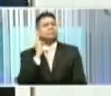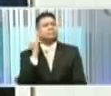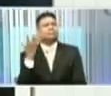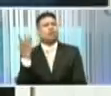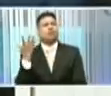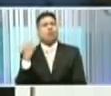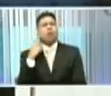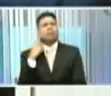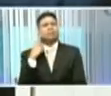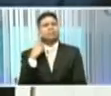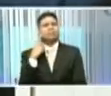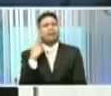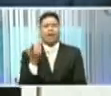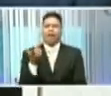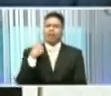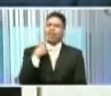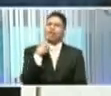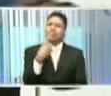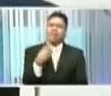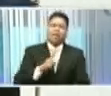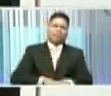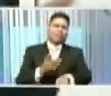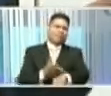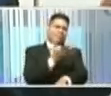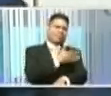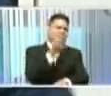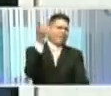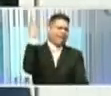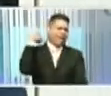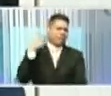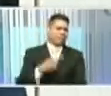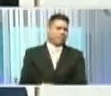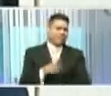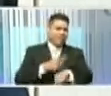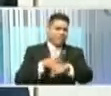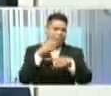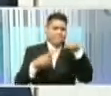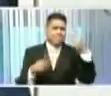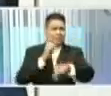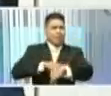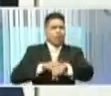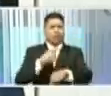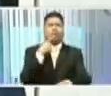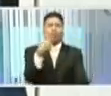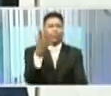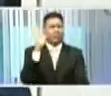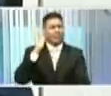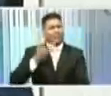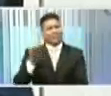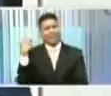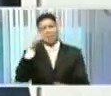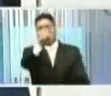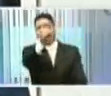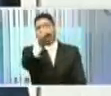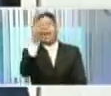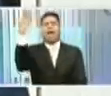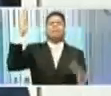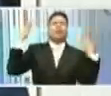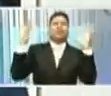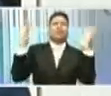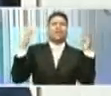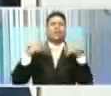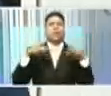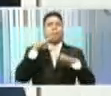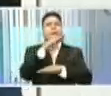Ya la nombré hace media hora. Hace media hora que la nombré. Y por allá aplaudieron. Mira, la misión Nevado. Vamos